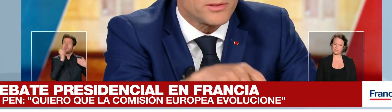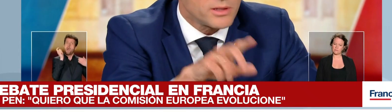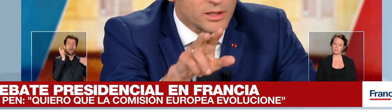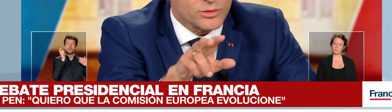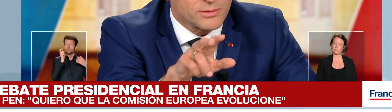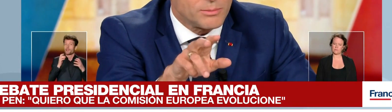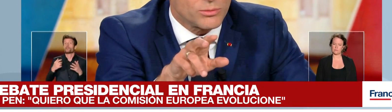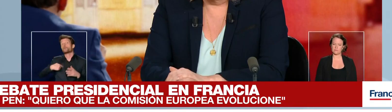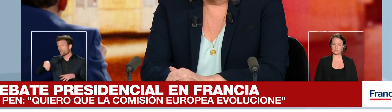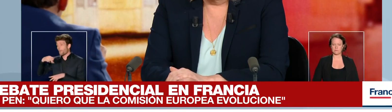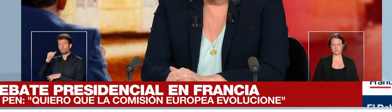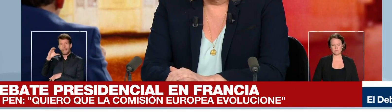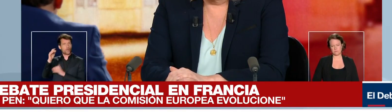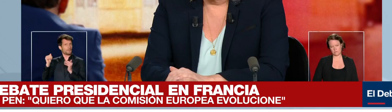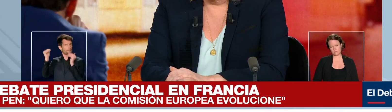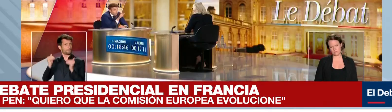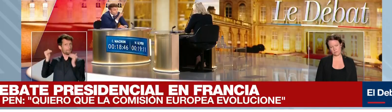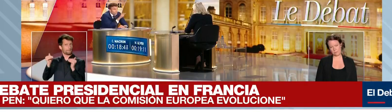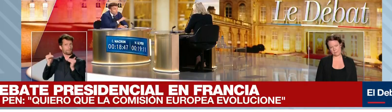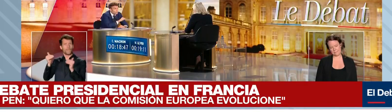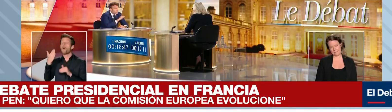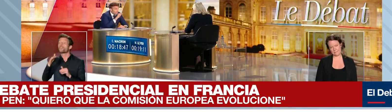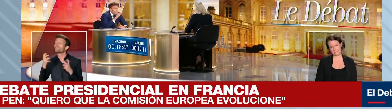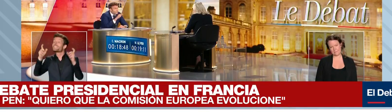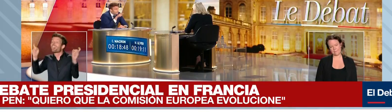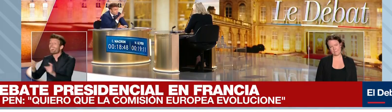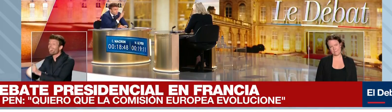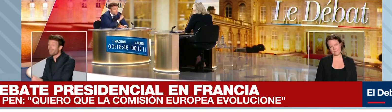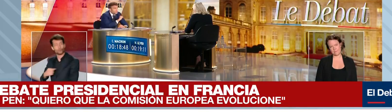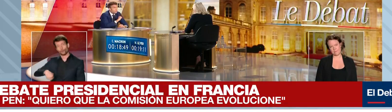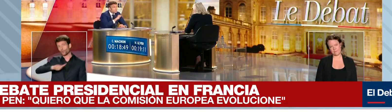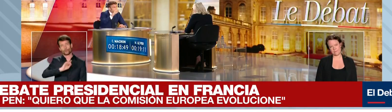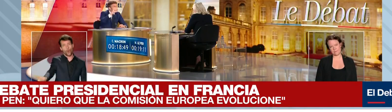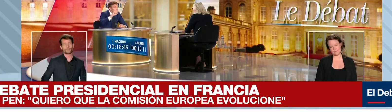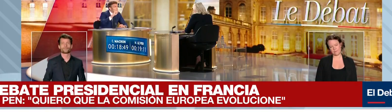luchamos. Algunos querían hacer bajar eso después del Brexit, pero